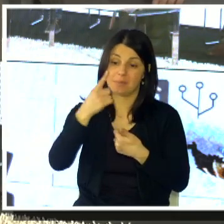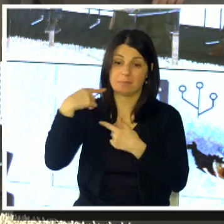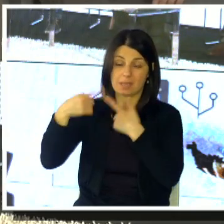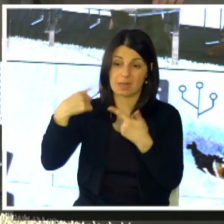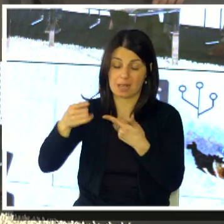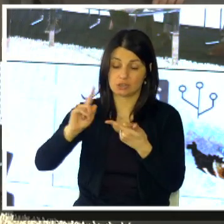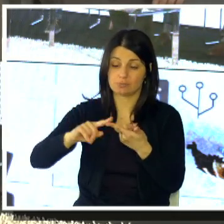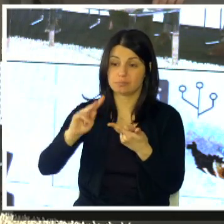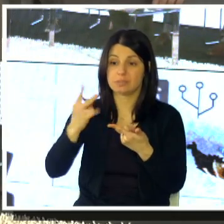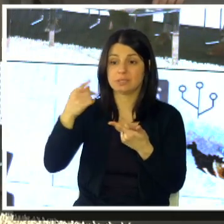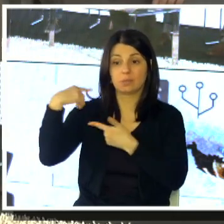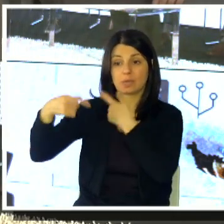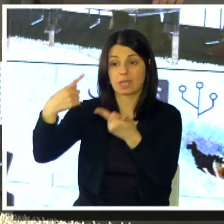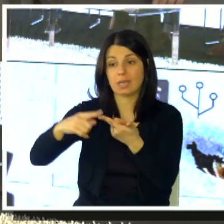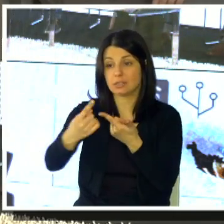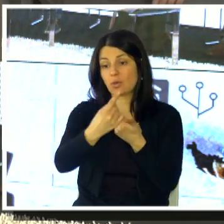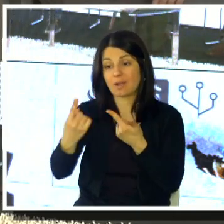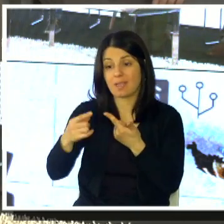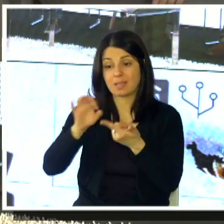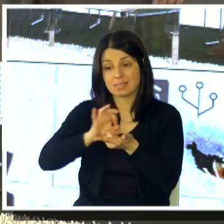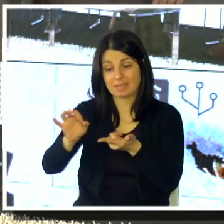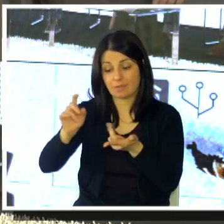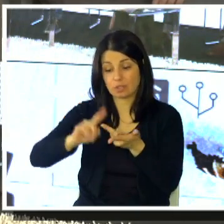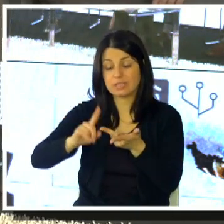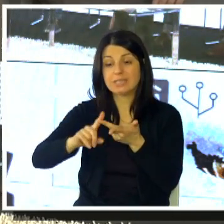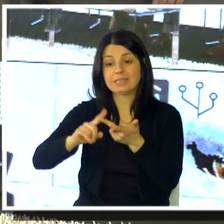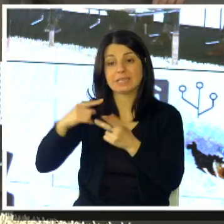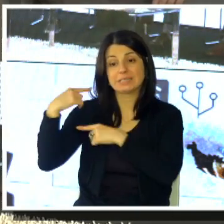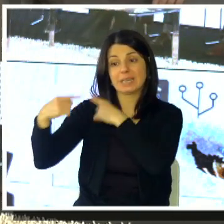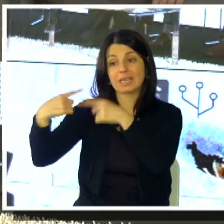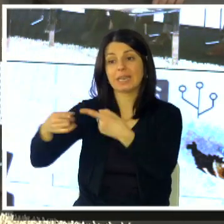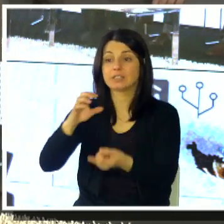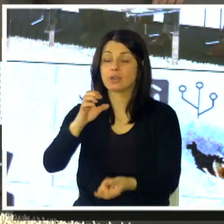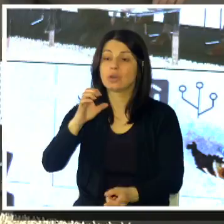una segunda generación en los clientes servidores y esta tercera generación cloud